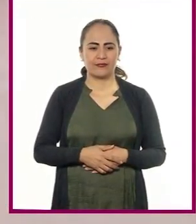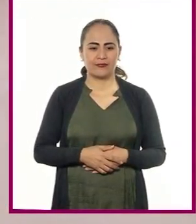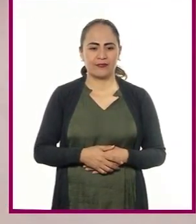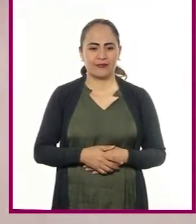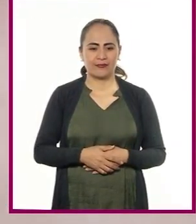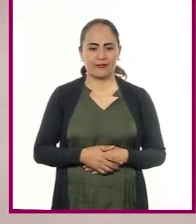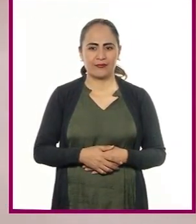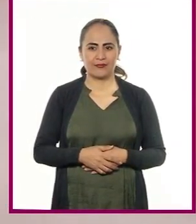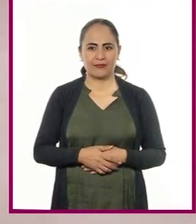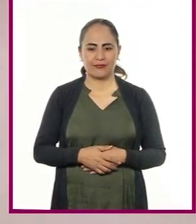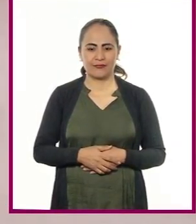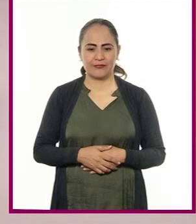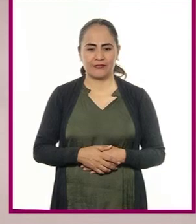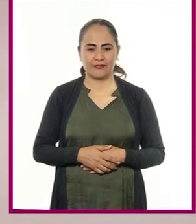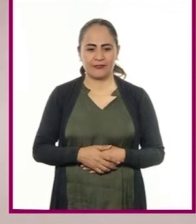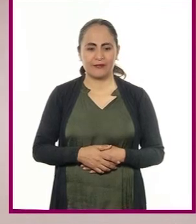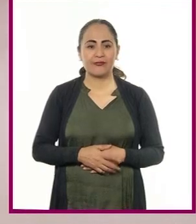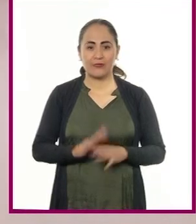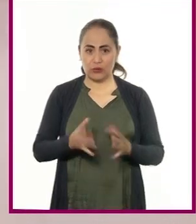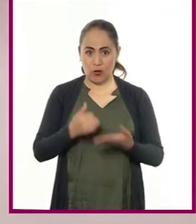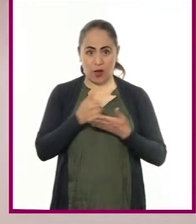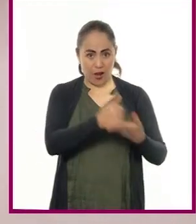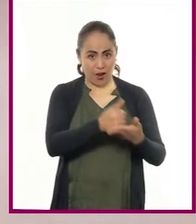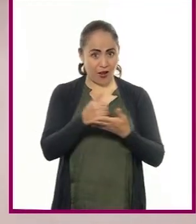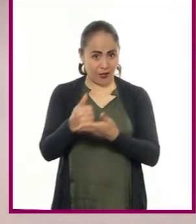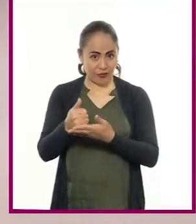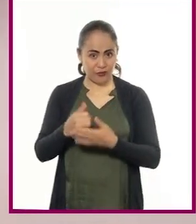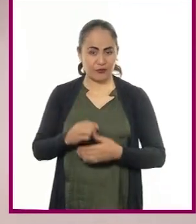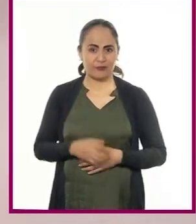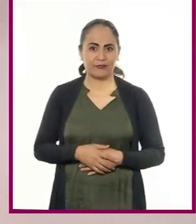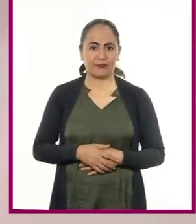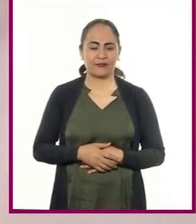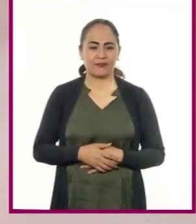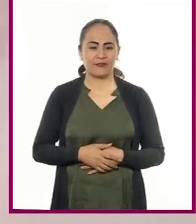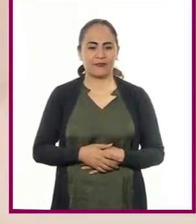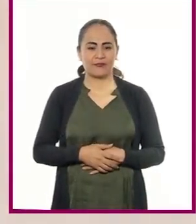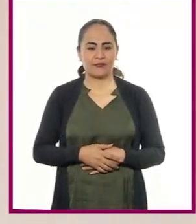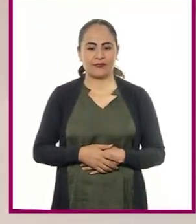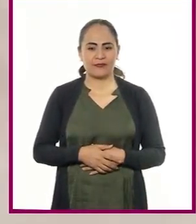Nada. Ahora yo te ayudo, Daniel. Gol.